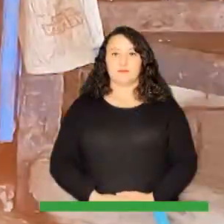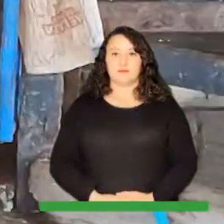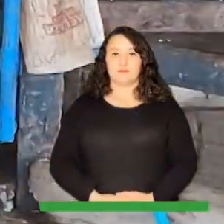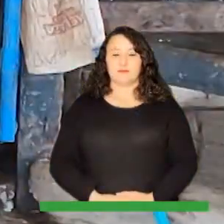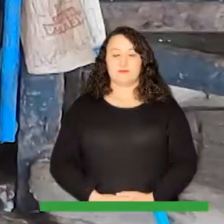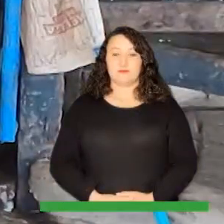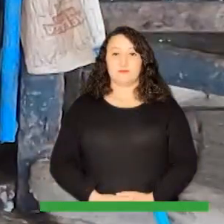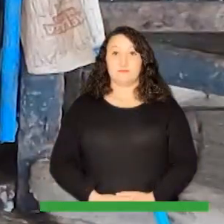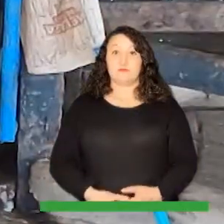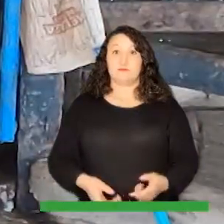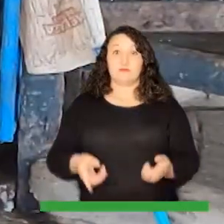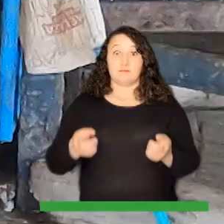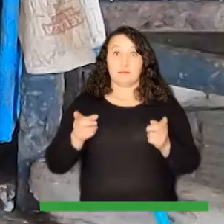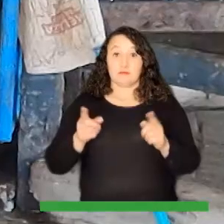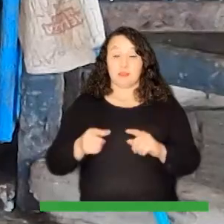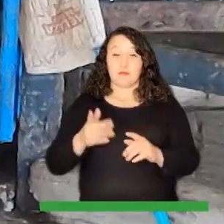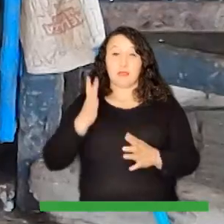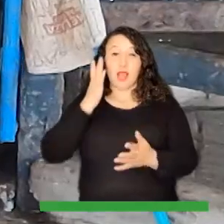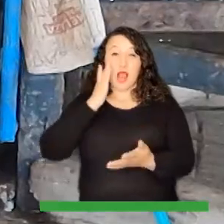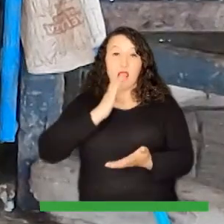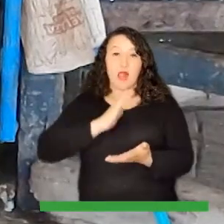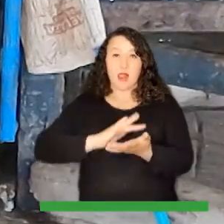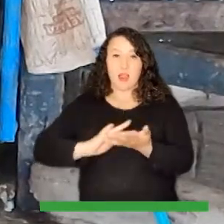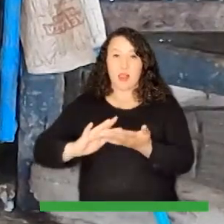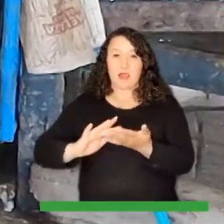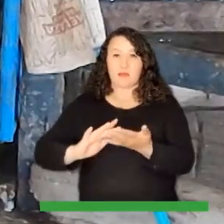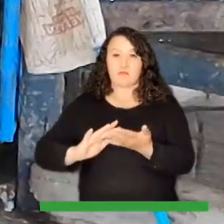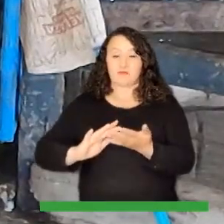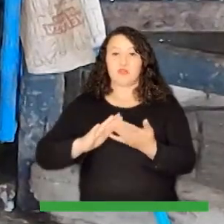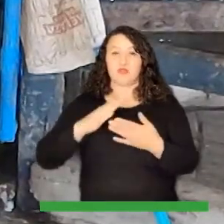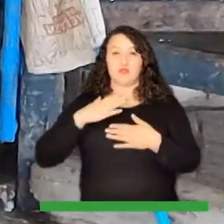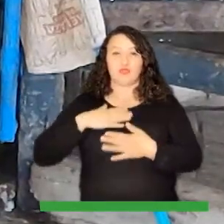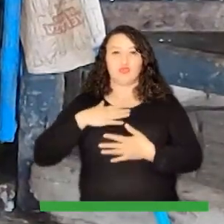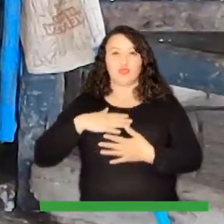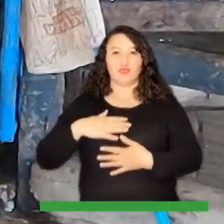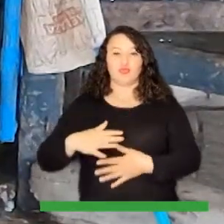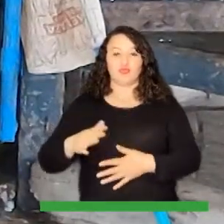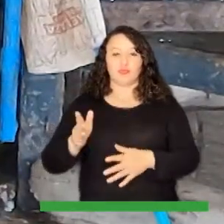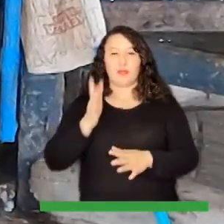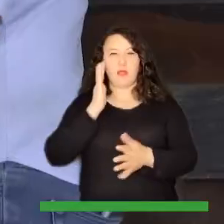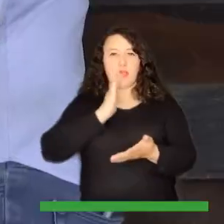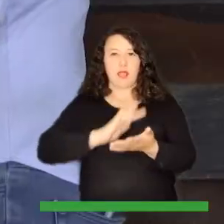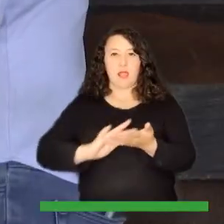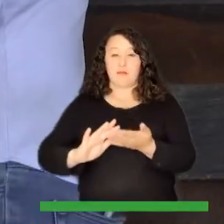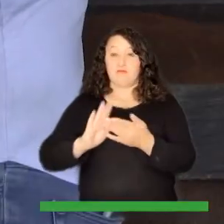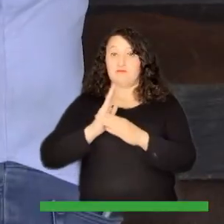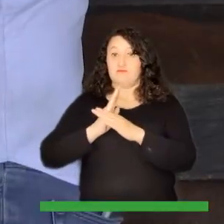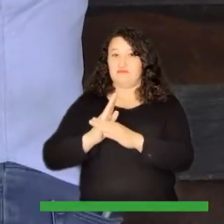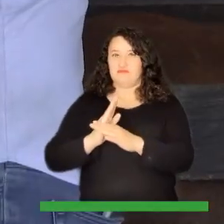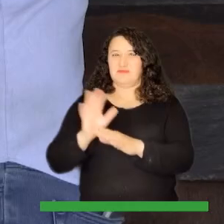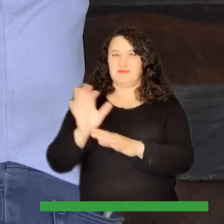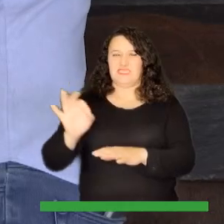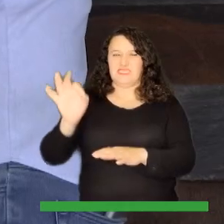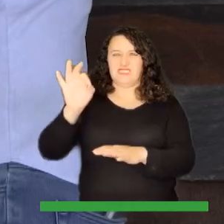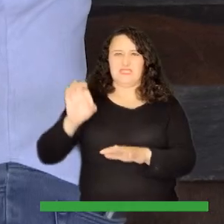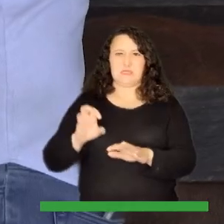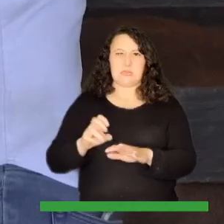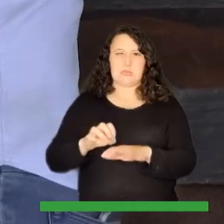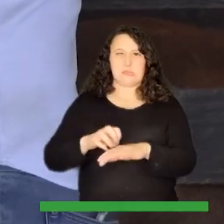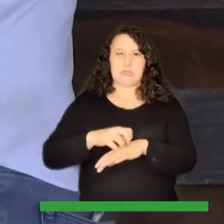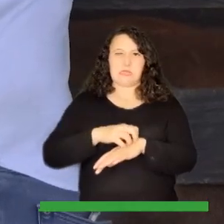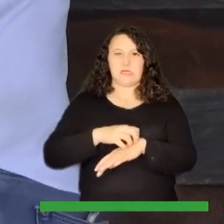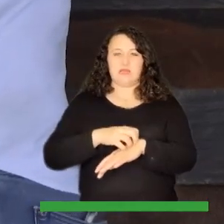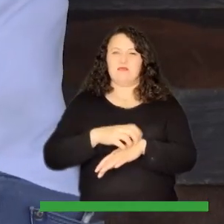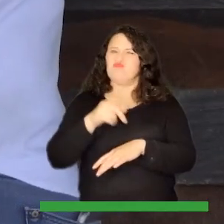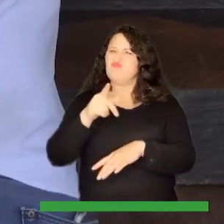El baño también es fundamental para prevenir los ectoparásitos, es decir, moscas y garrapatas fundamentalmente. ¿Ustedes qué tipo